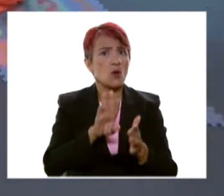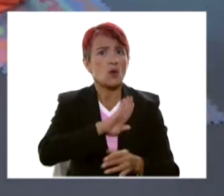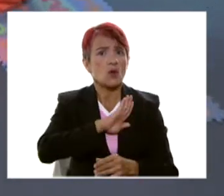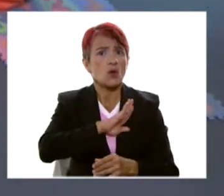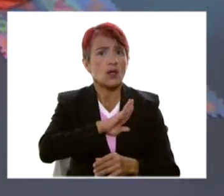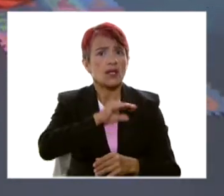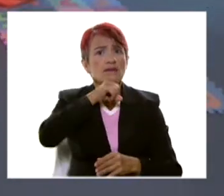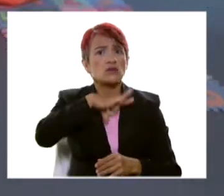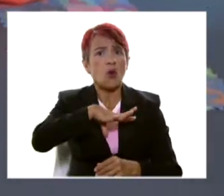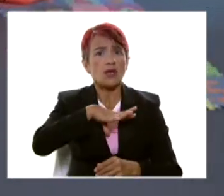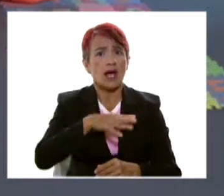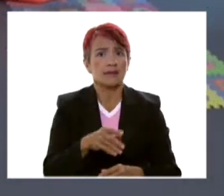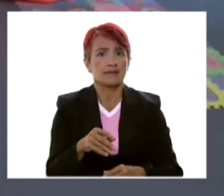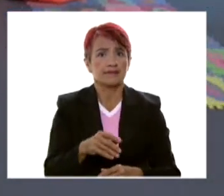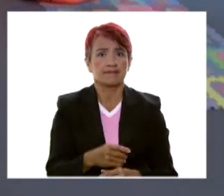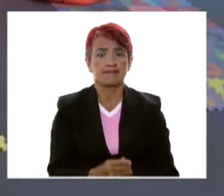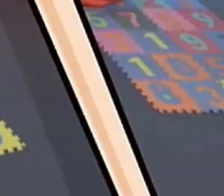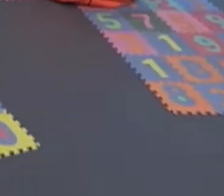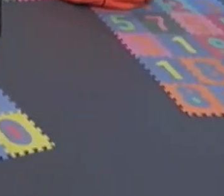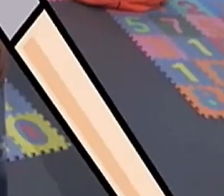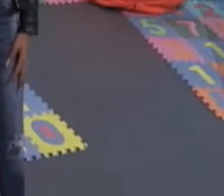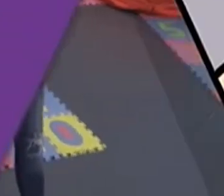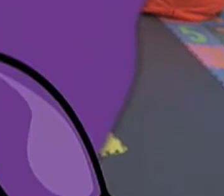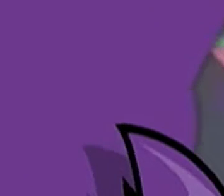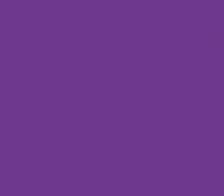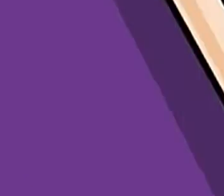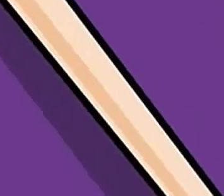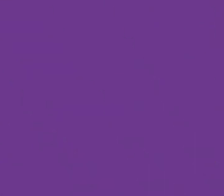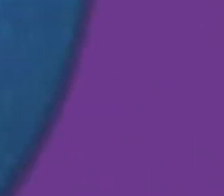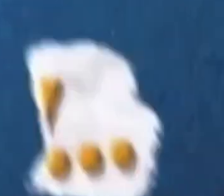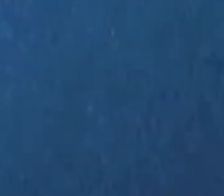nuestras efemérides? Adelante.